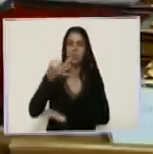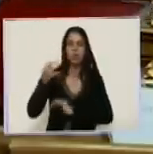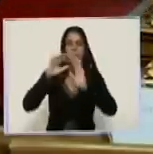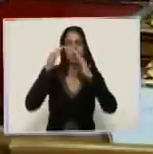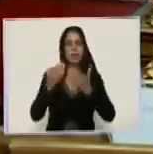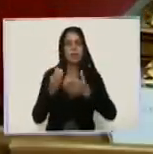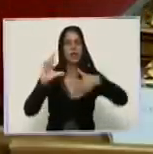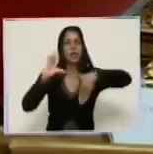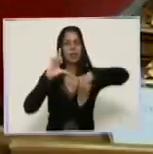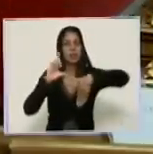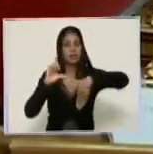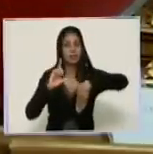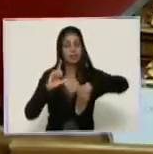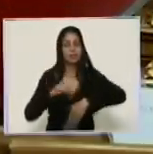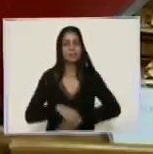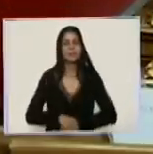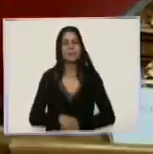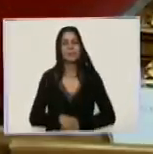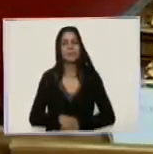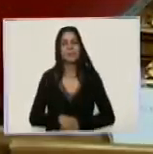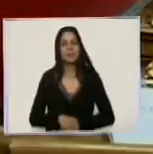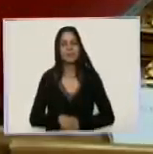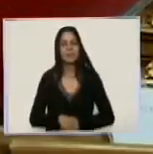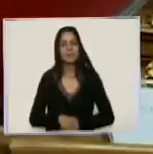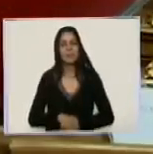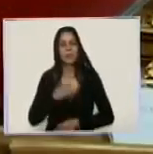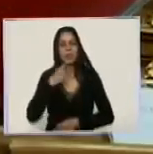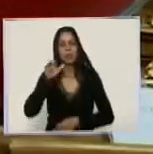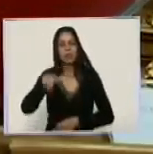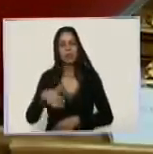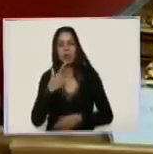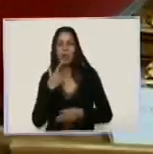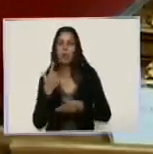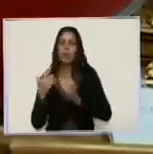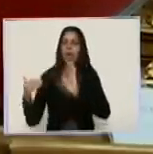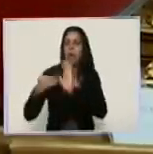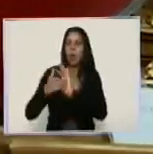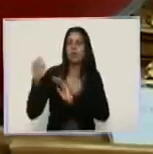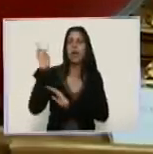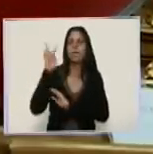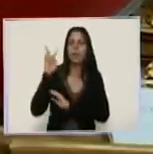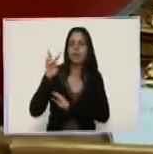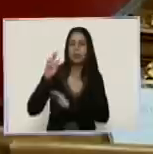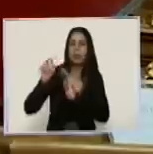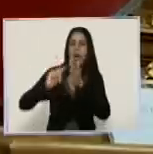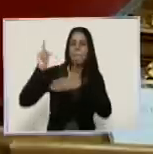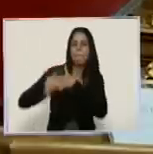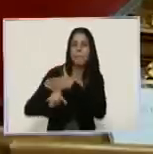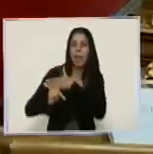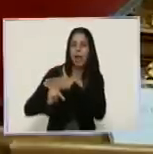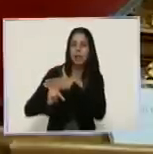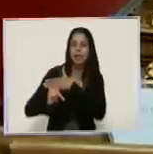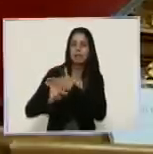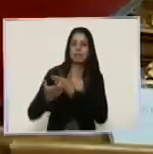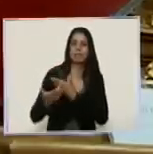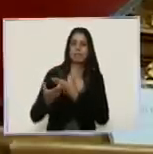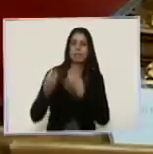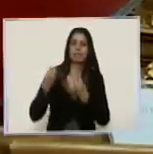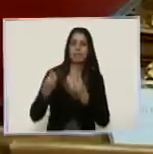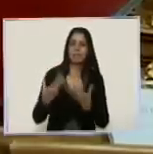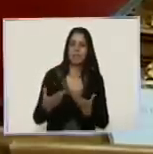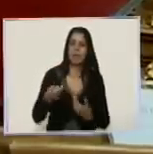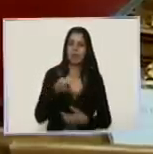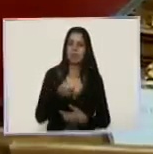continente. Considerando que cualquier acción de intervención en contra de la República Bolivariana de Venezuela no solo alteraría de